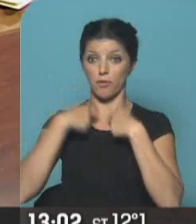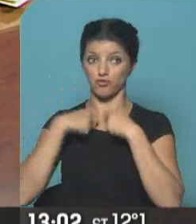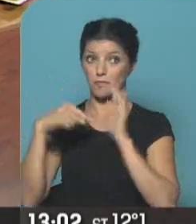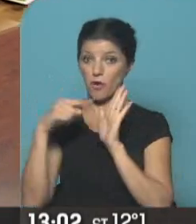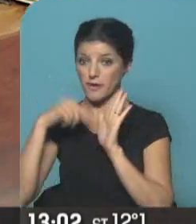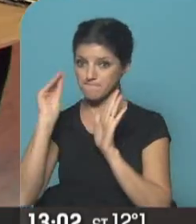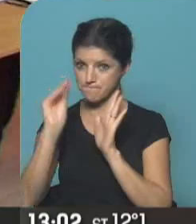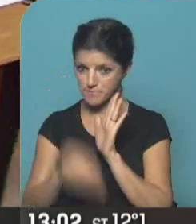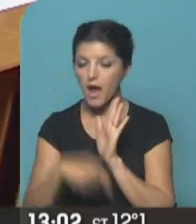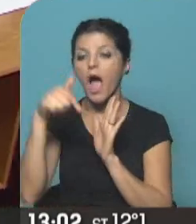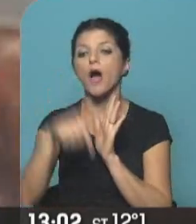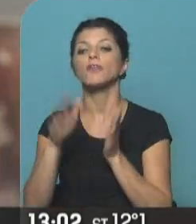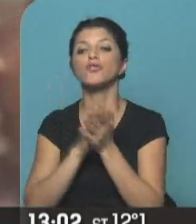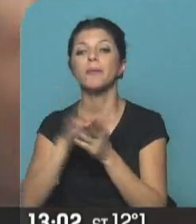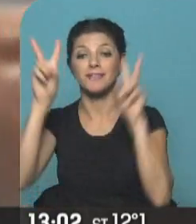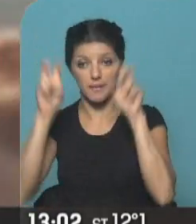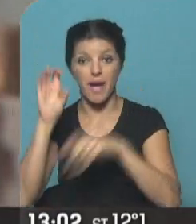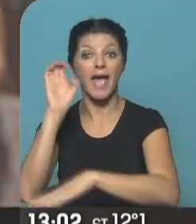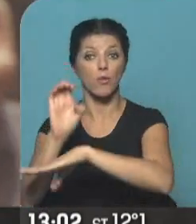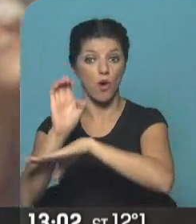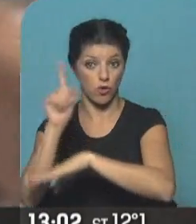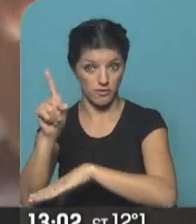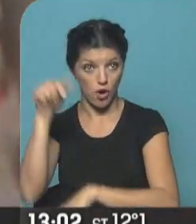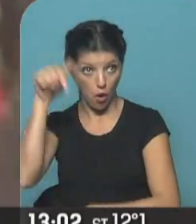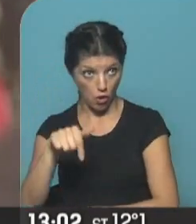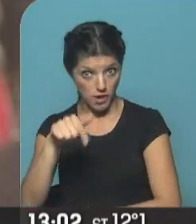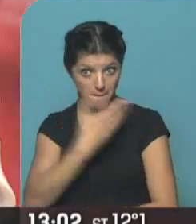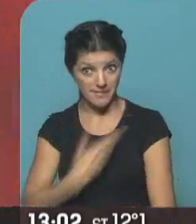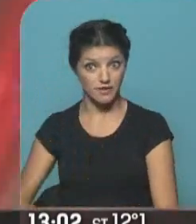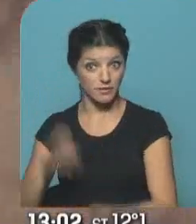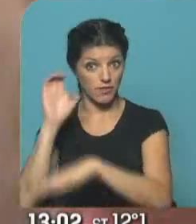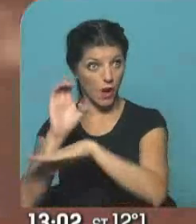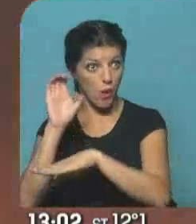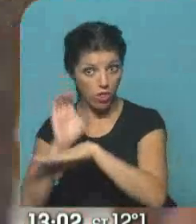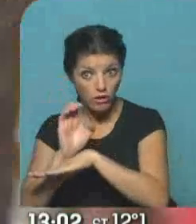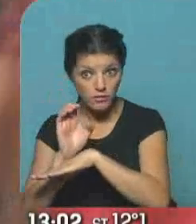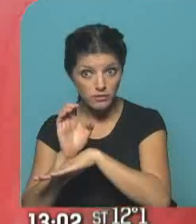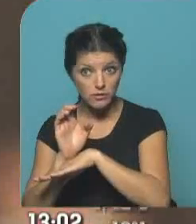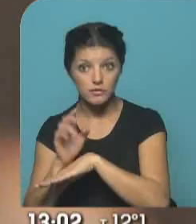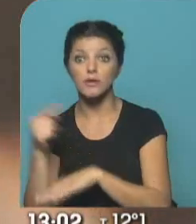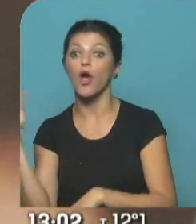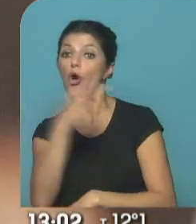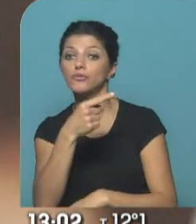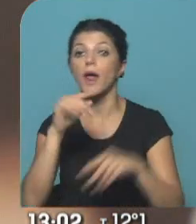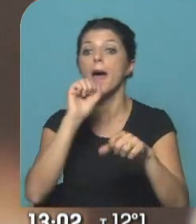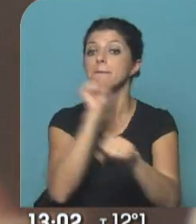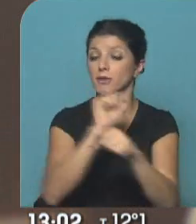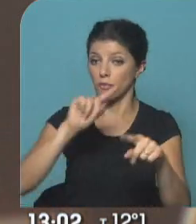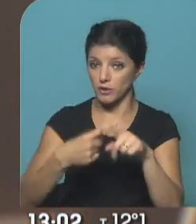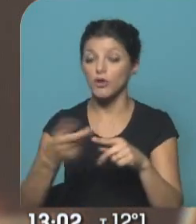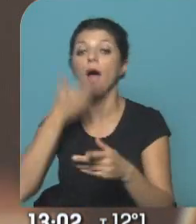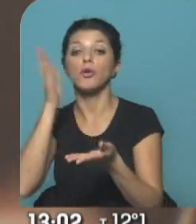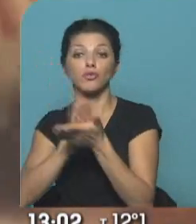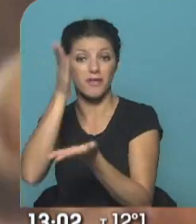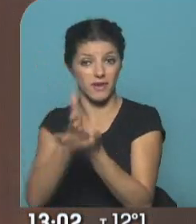tema que nos vamos a ocupar ahora, que es Ecuador, el actual presidente de Ecuador, en estos días se manifestó en contra de los presos políticos, habló de derechos